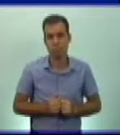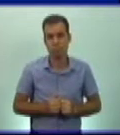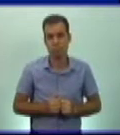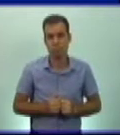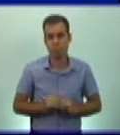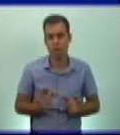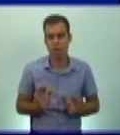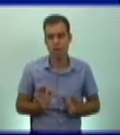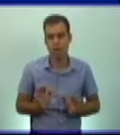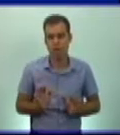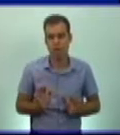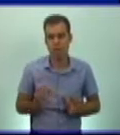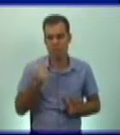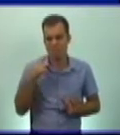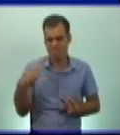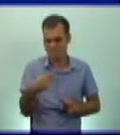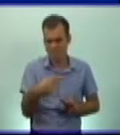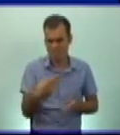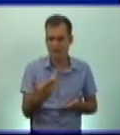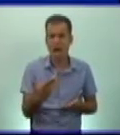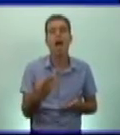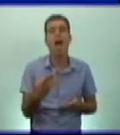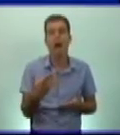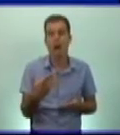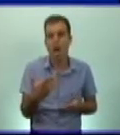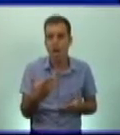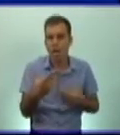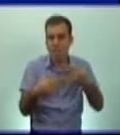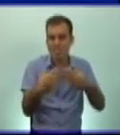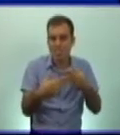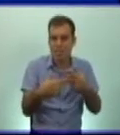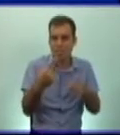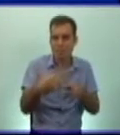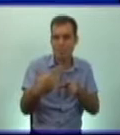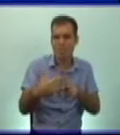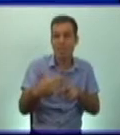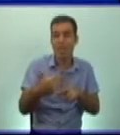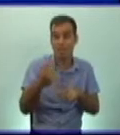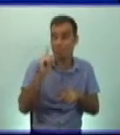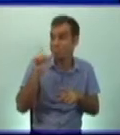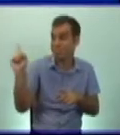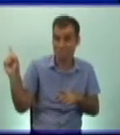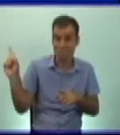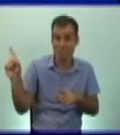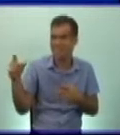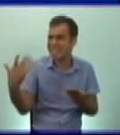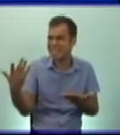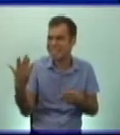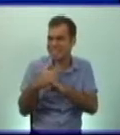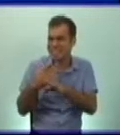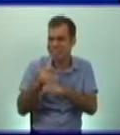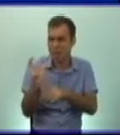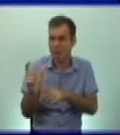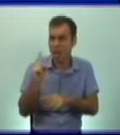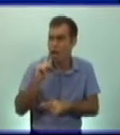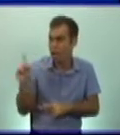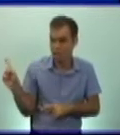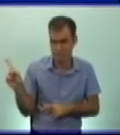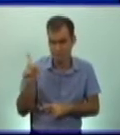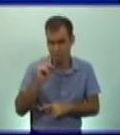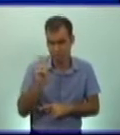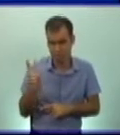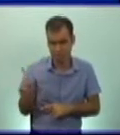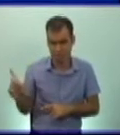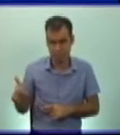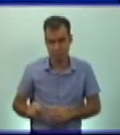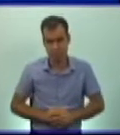momento pusimos la flecha? Bueno, hasta que realizamos el ajuste. ¿Qué es el ajuste? ese procedimiento de colocar coeficientes o